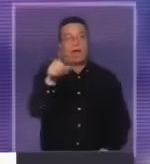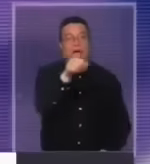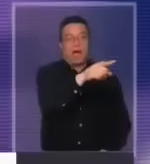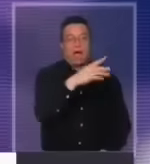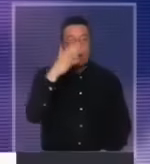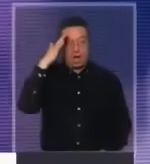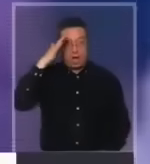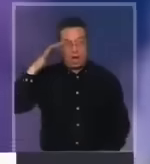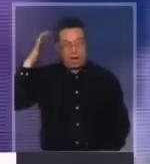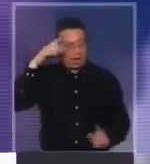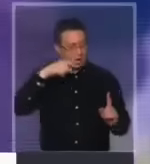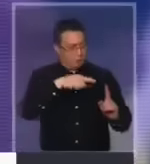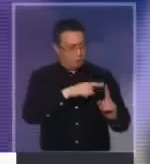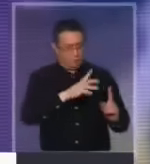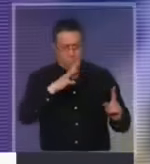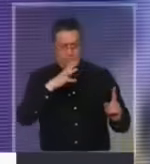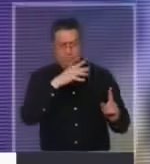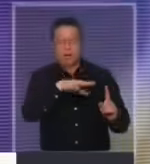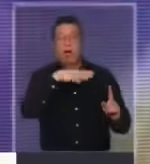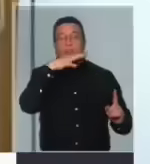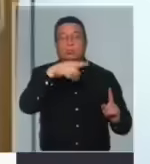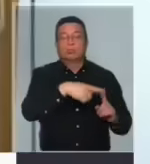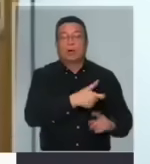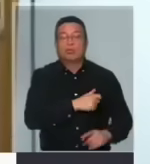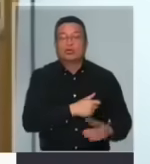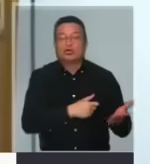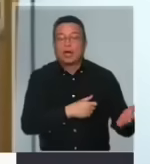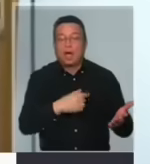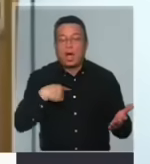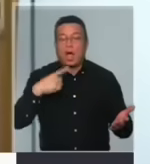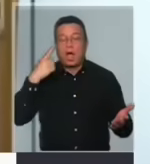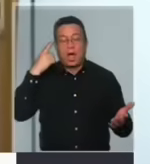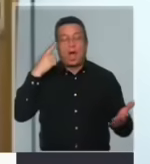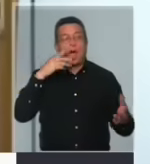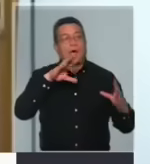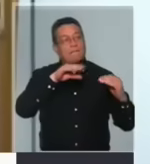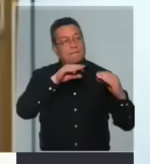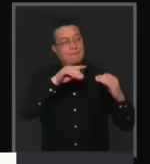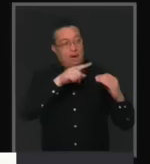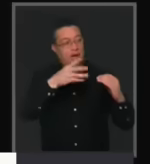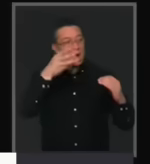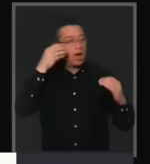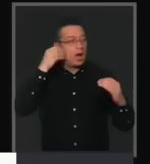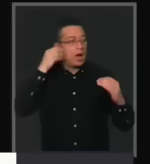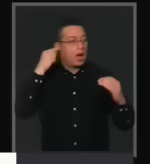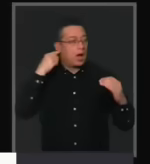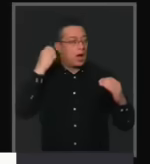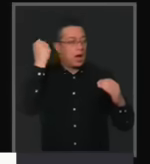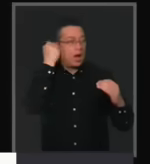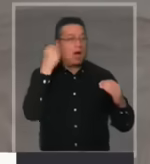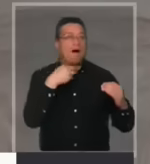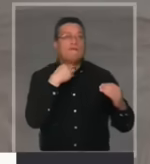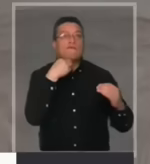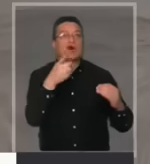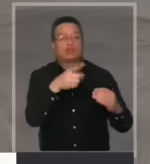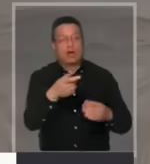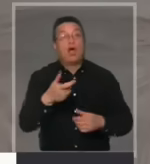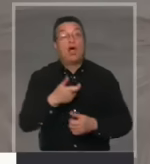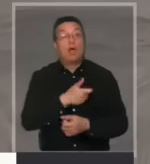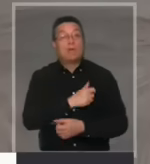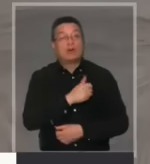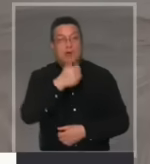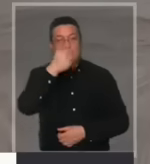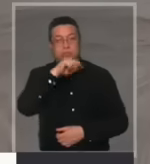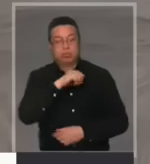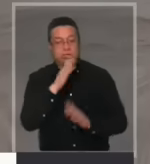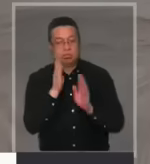se imaginaban efectivamente quién era o a quién correspondía a esa gente encubierta en particular. El policía infiltrado se paseó entre